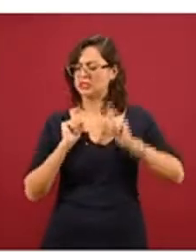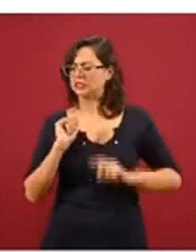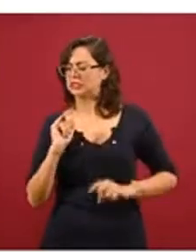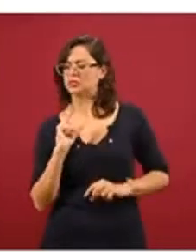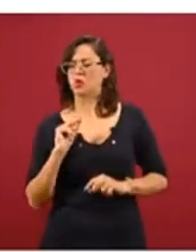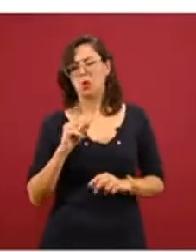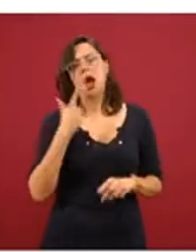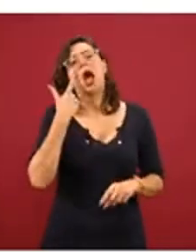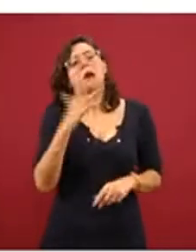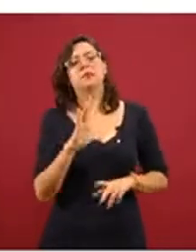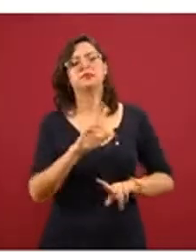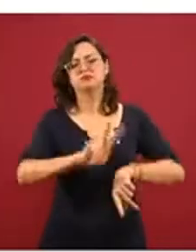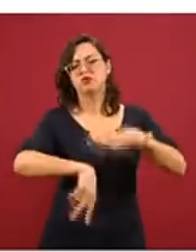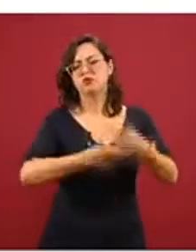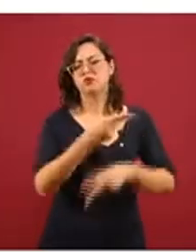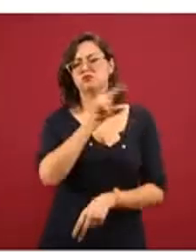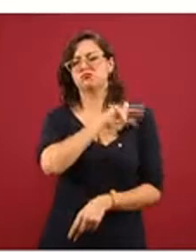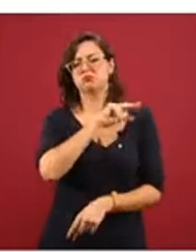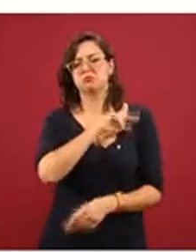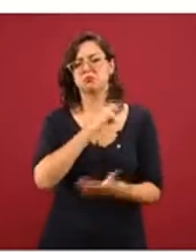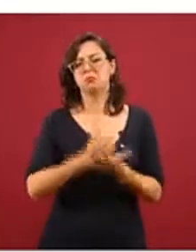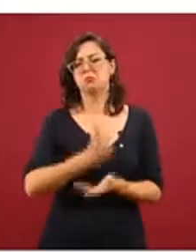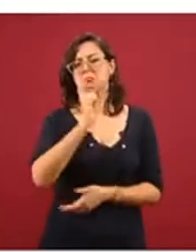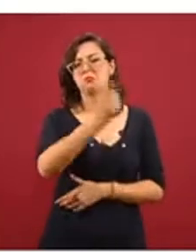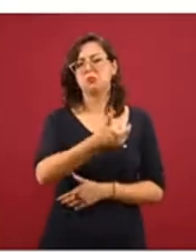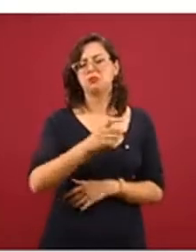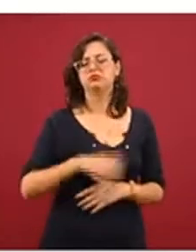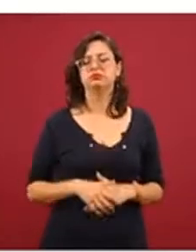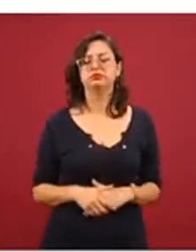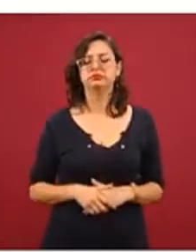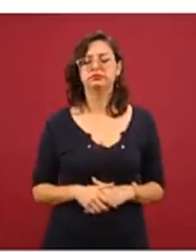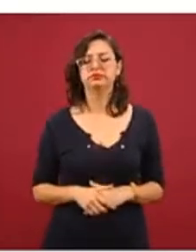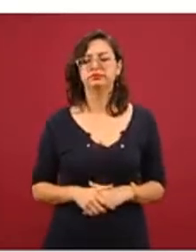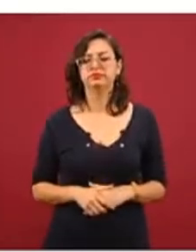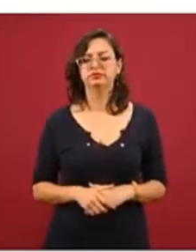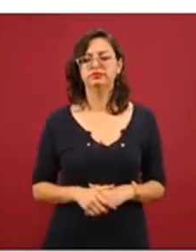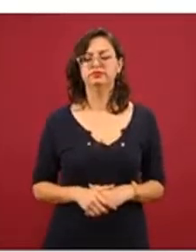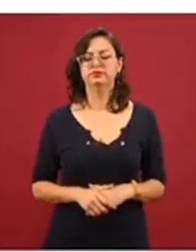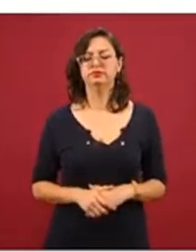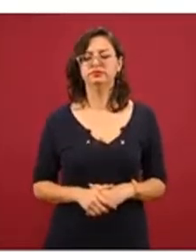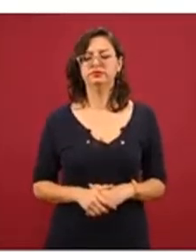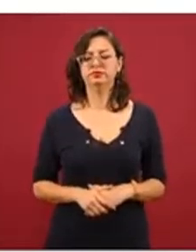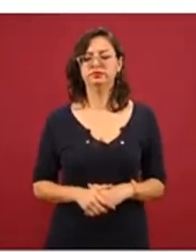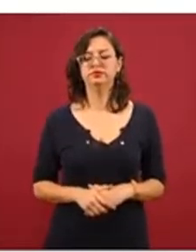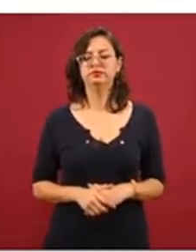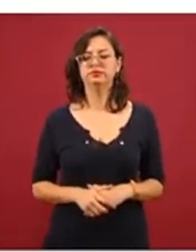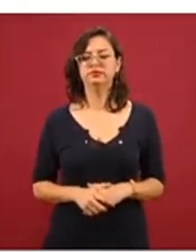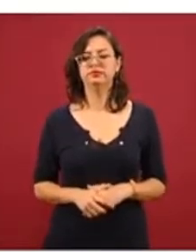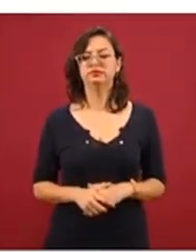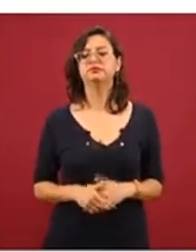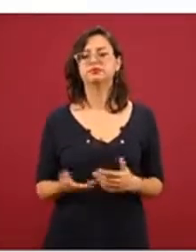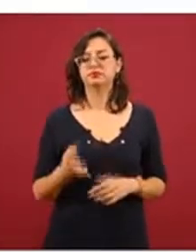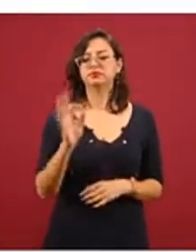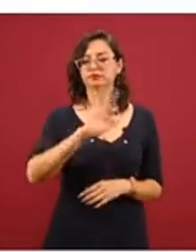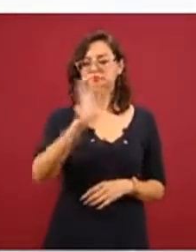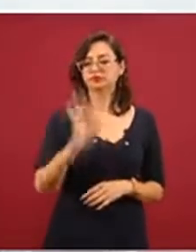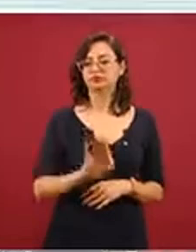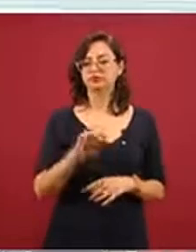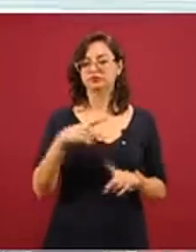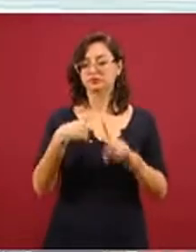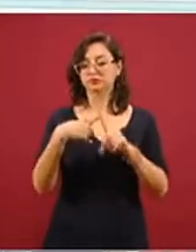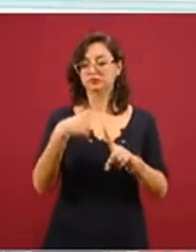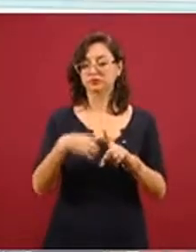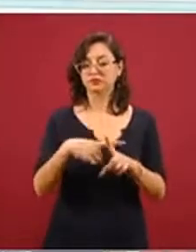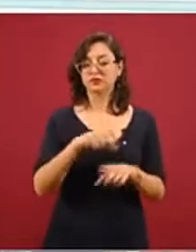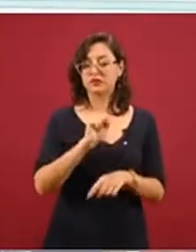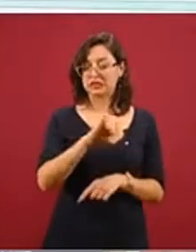si estaban o no contagiadas y fueron de manera voluntaria a realizársela, y aquí, bueno, también podemos ver porcentajes de positividad